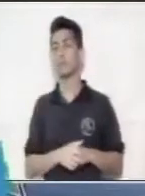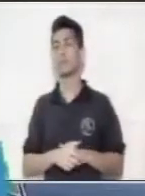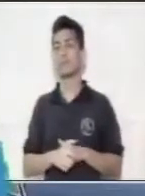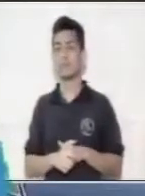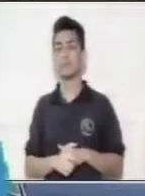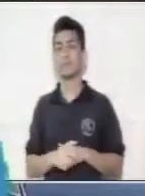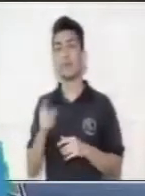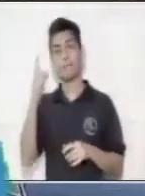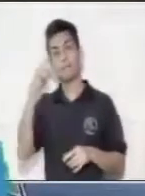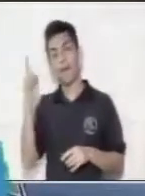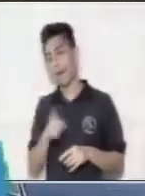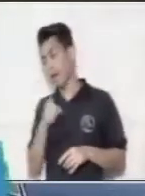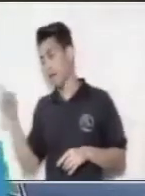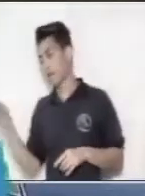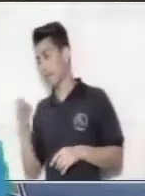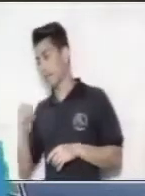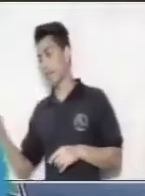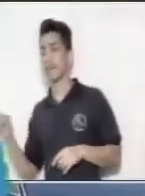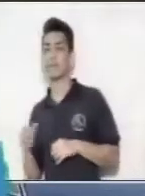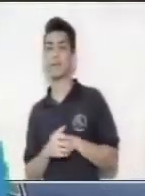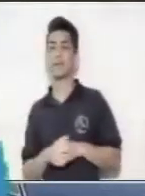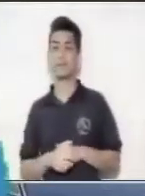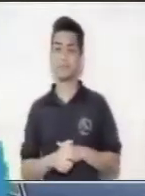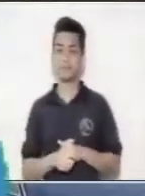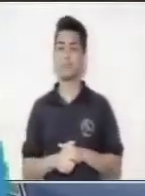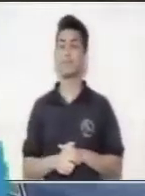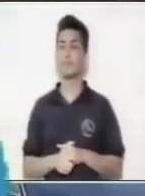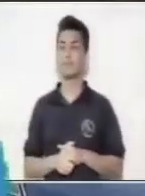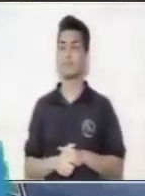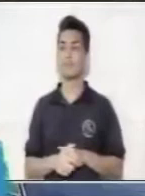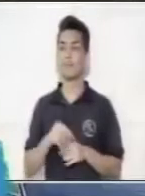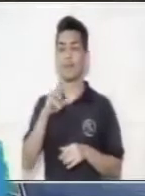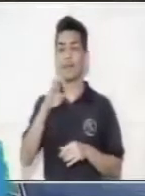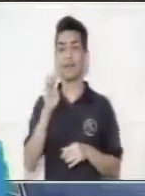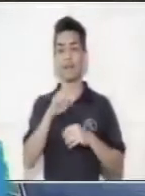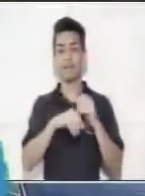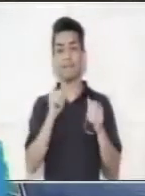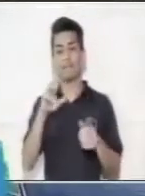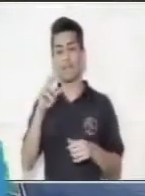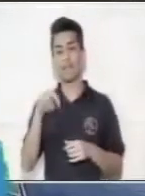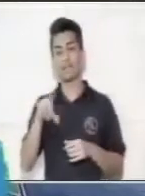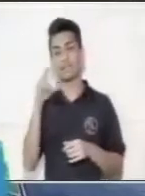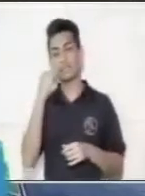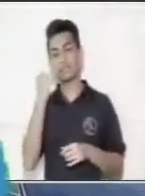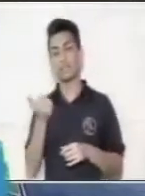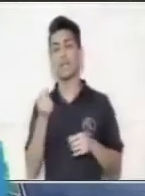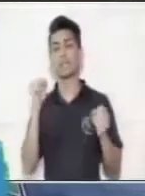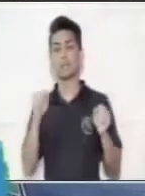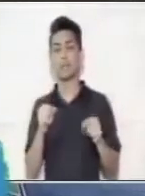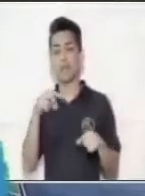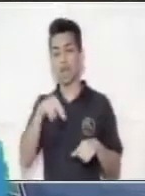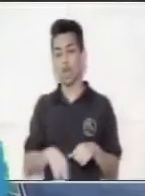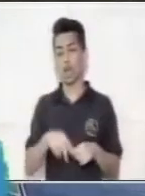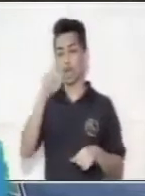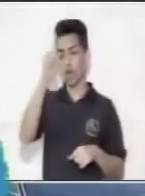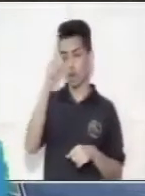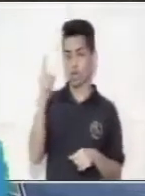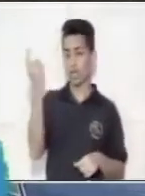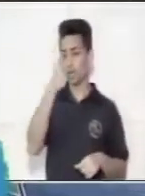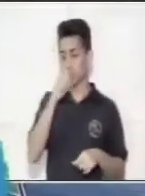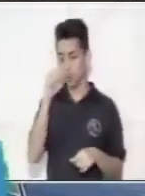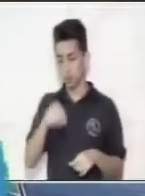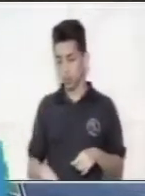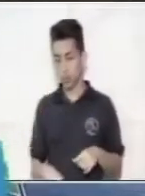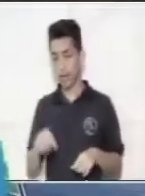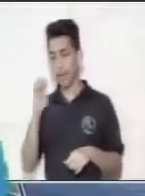a la derecha, ¿verdad? Las referencias pueden ser norte, sur, este,